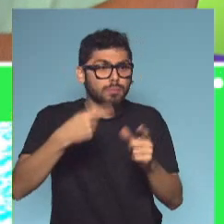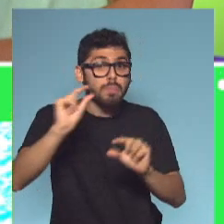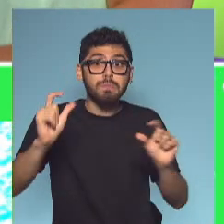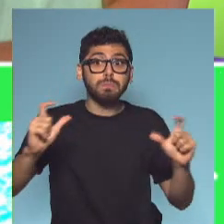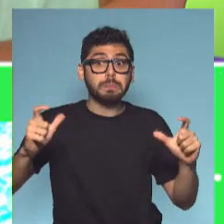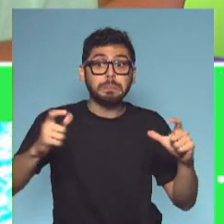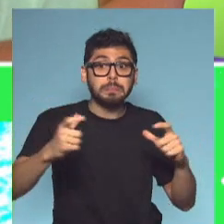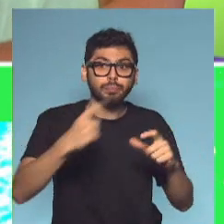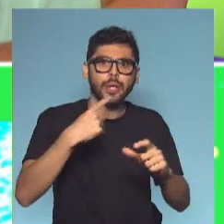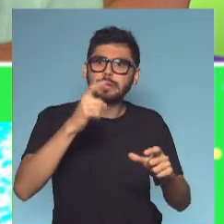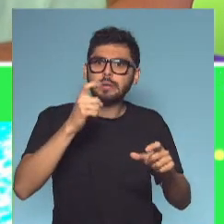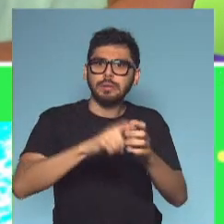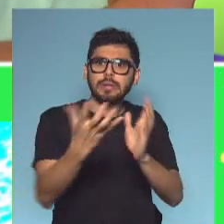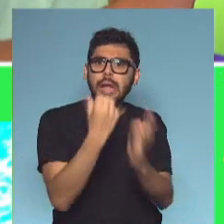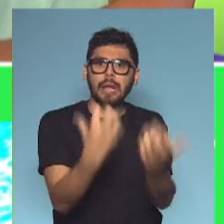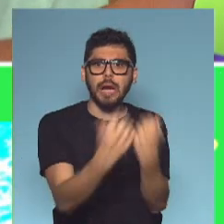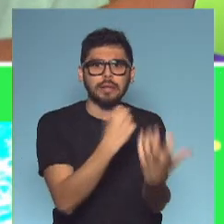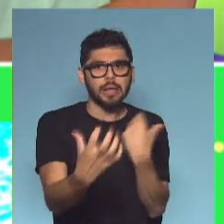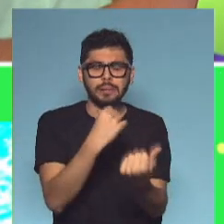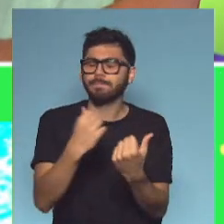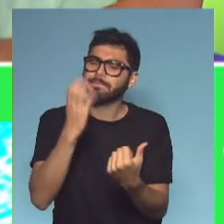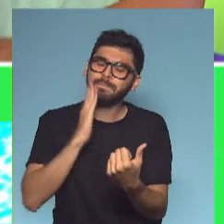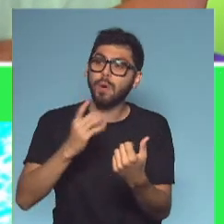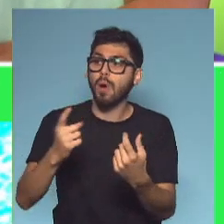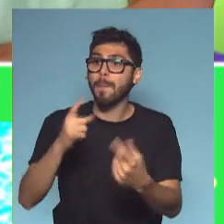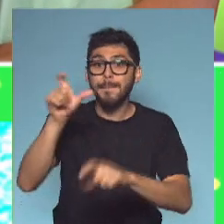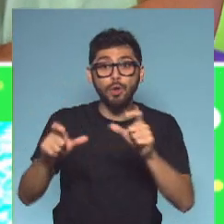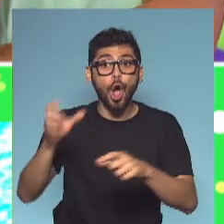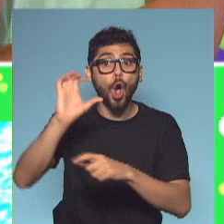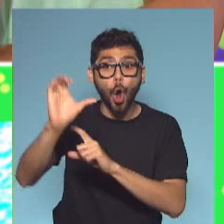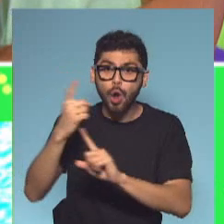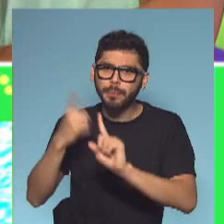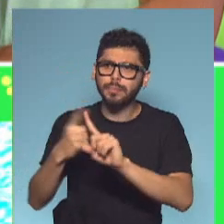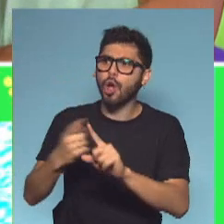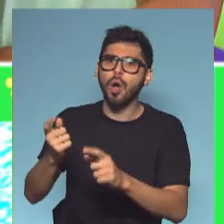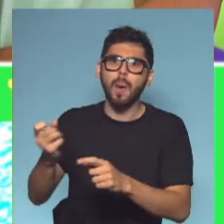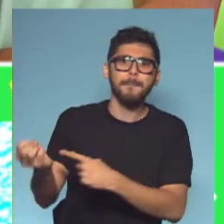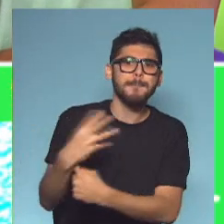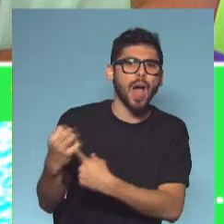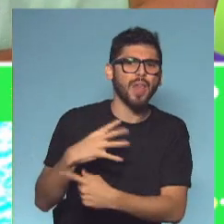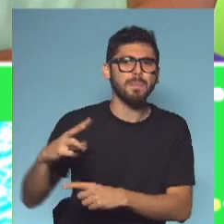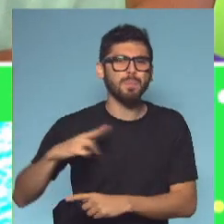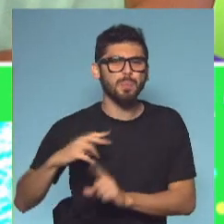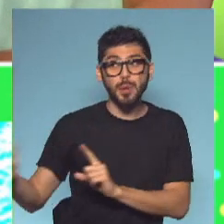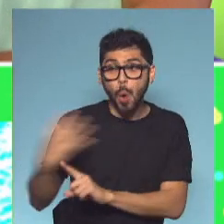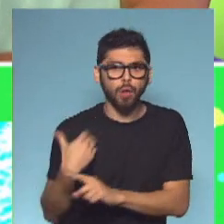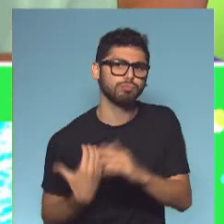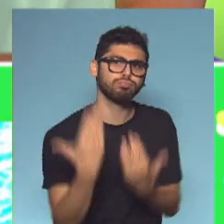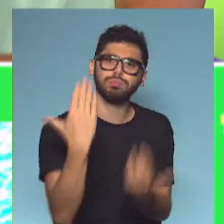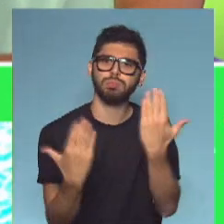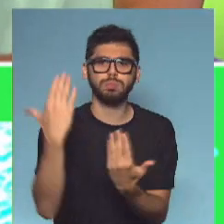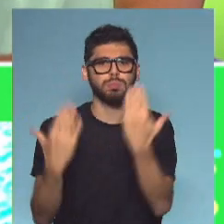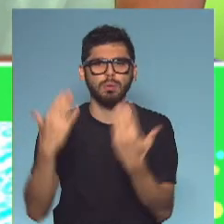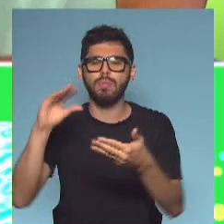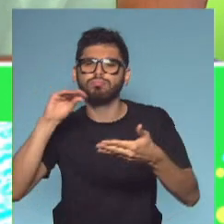tratando de censurar todo. Preguntarle a conocidos que tengan colombianos que les envíen cosas por interno, ustedes las pueden publicar y poner